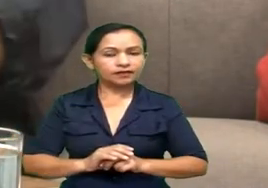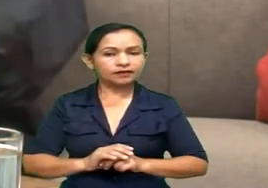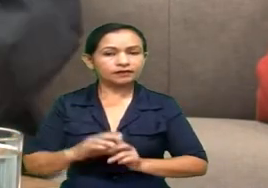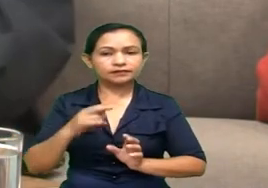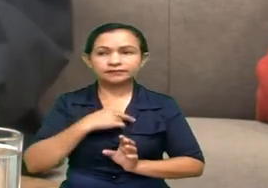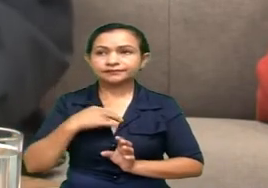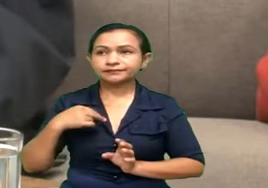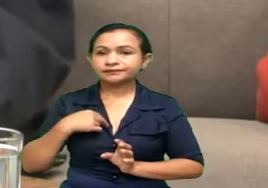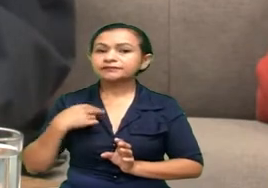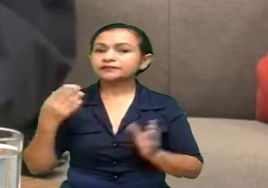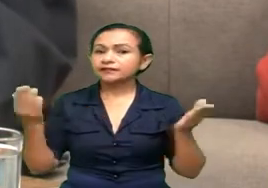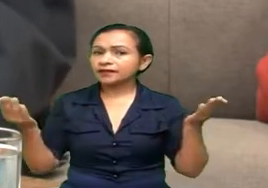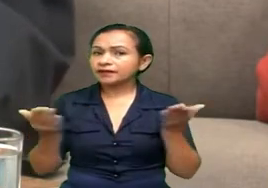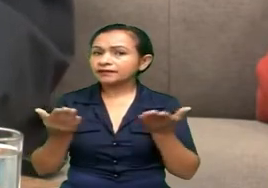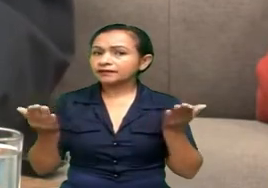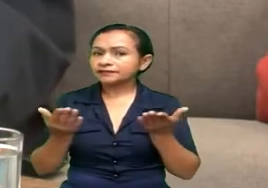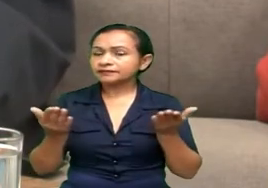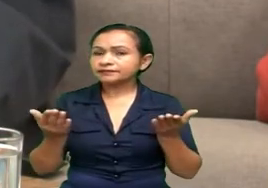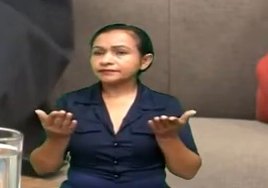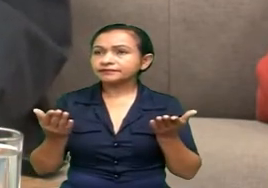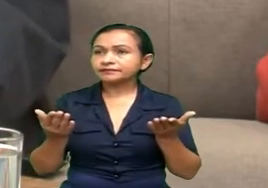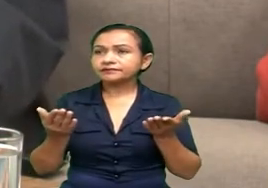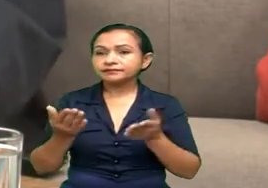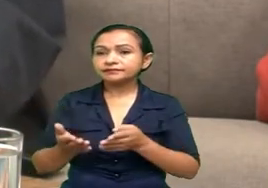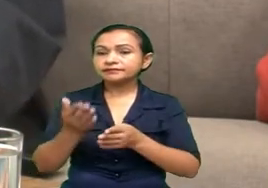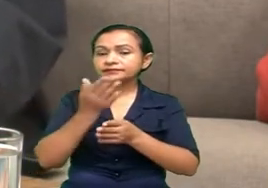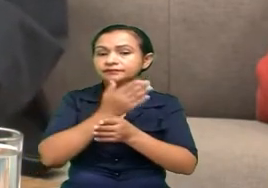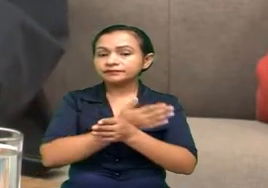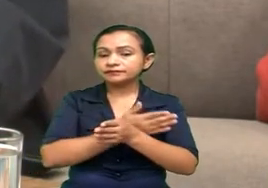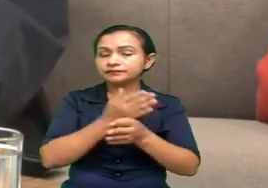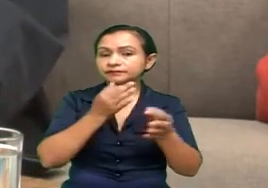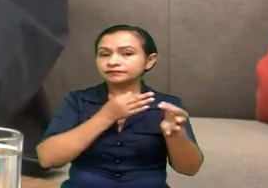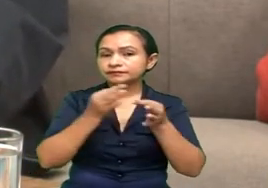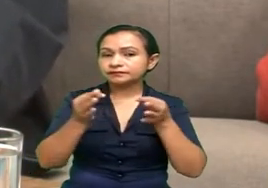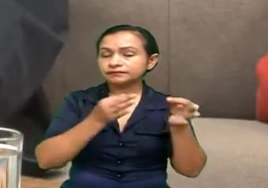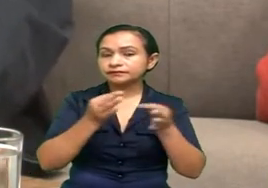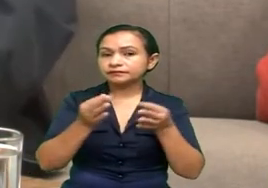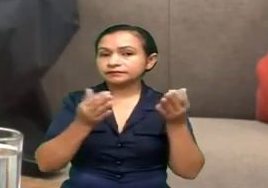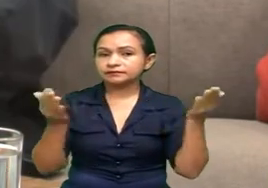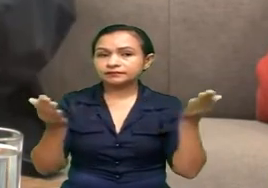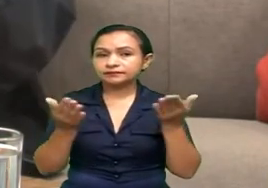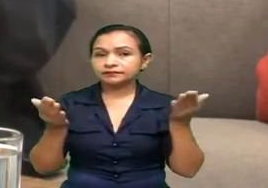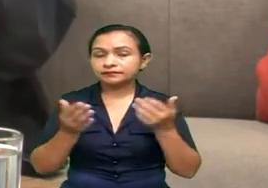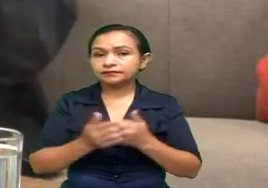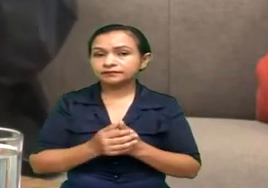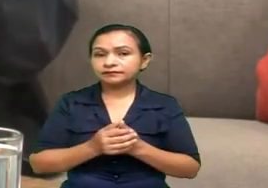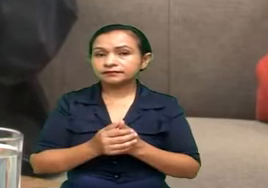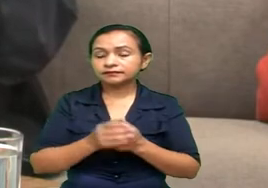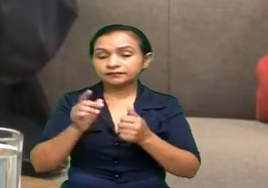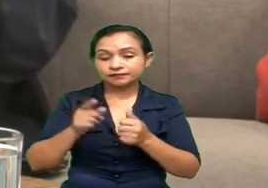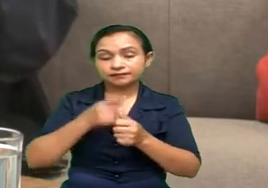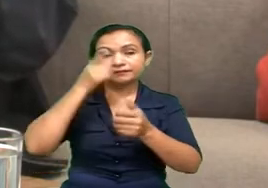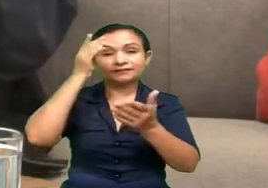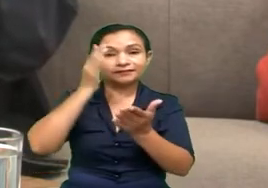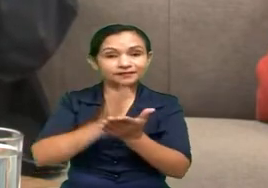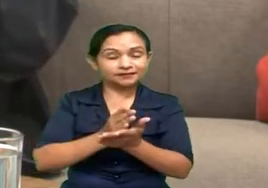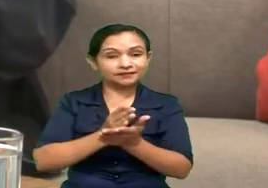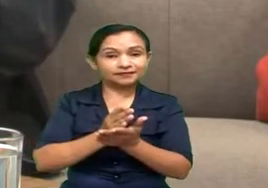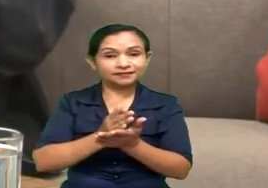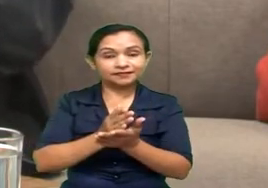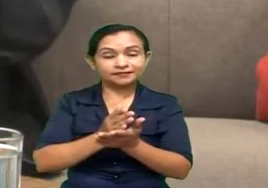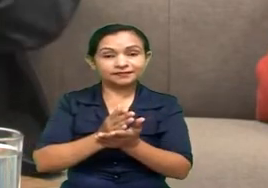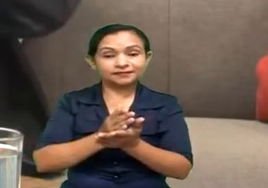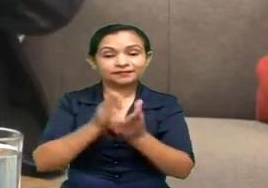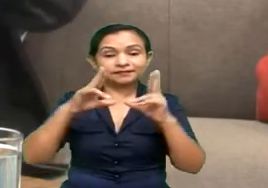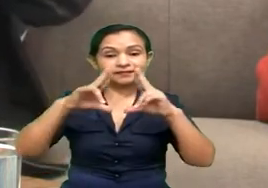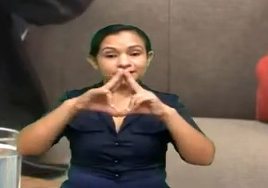bien interesante, que yo te la contaba fuera de cámara, que se da por primera vez en la historia